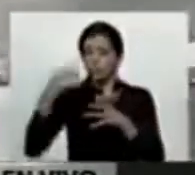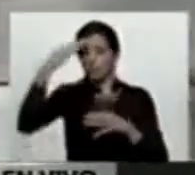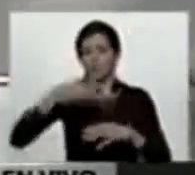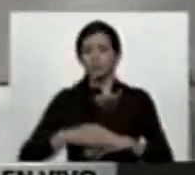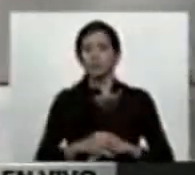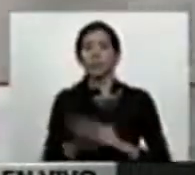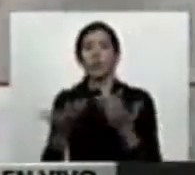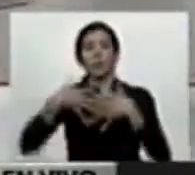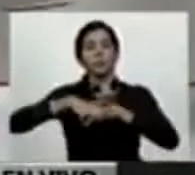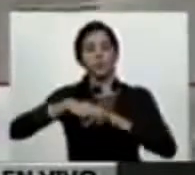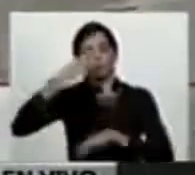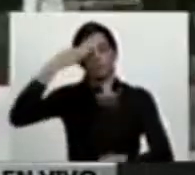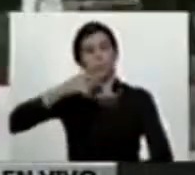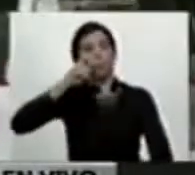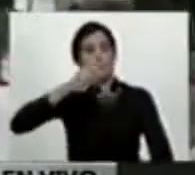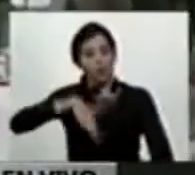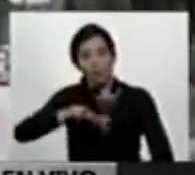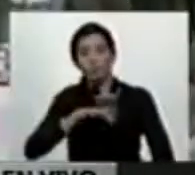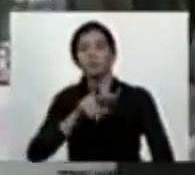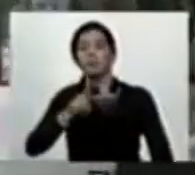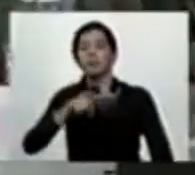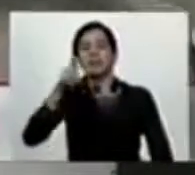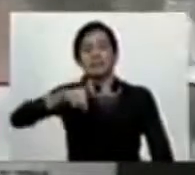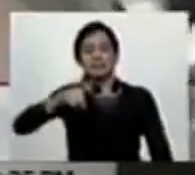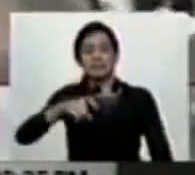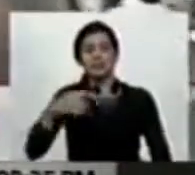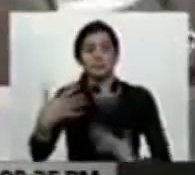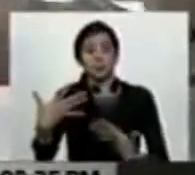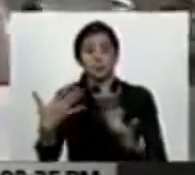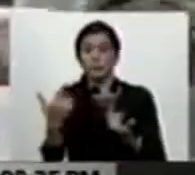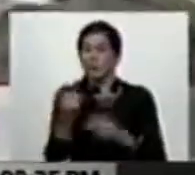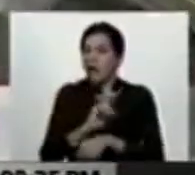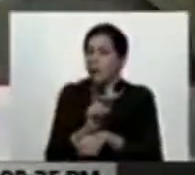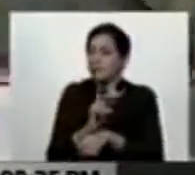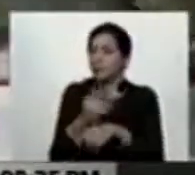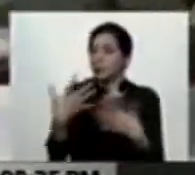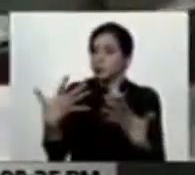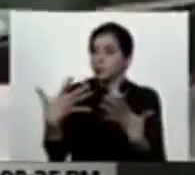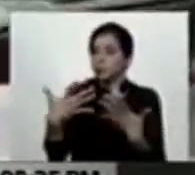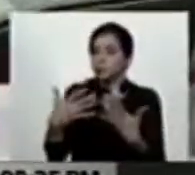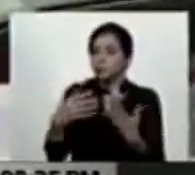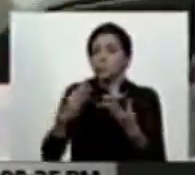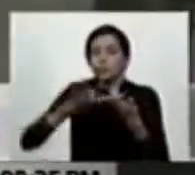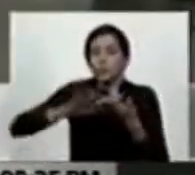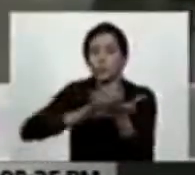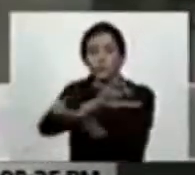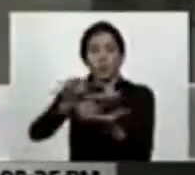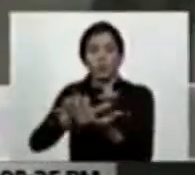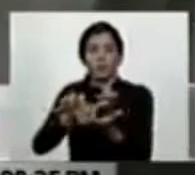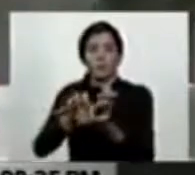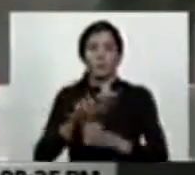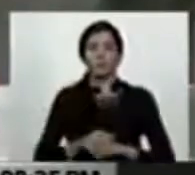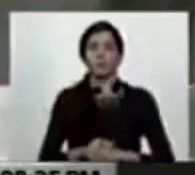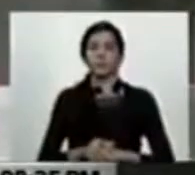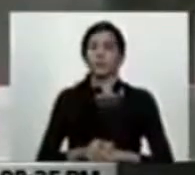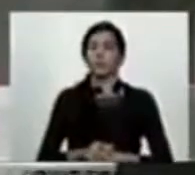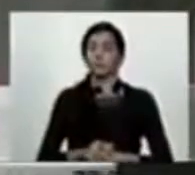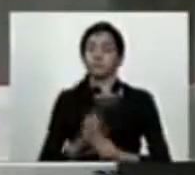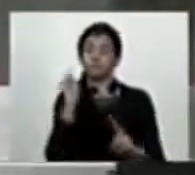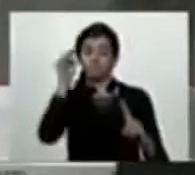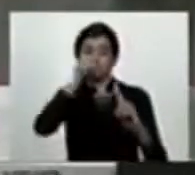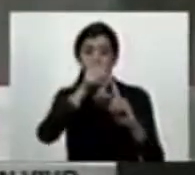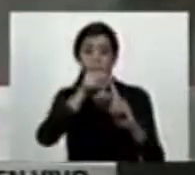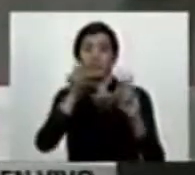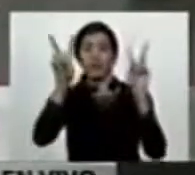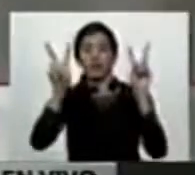cívico-militar y, por supuesto, la necesidad de encarar las dificultades que atraviesa el país desde el ámbito económico, la